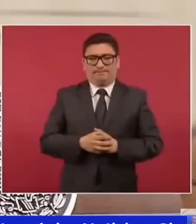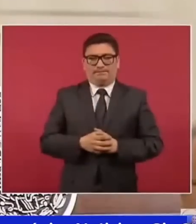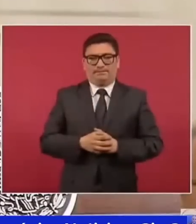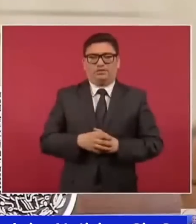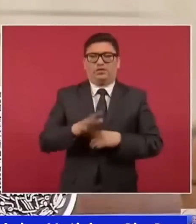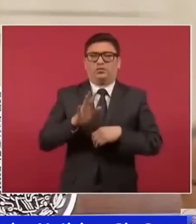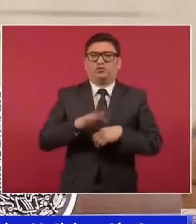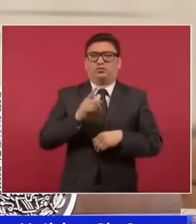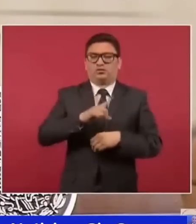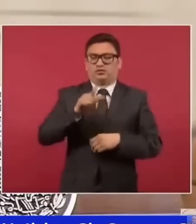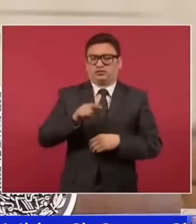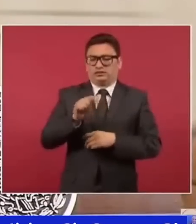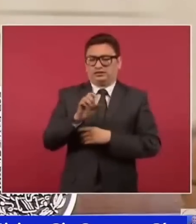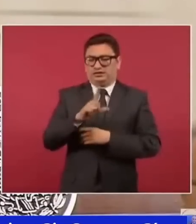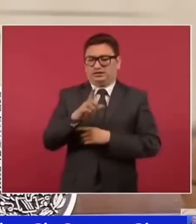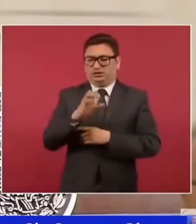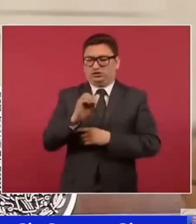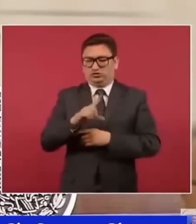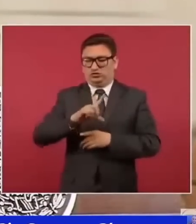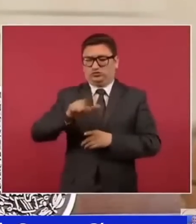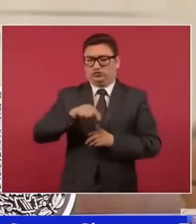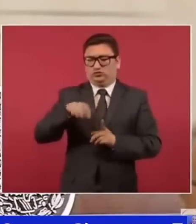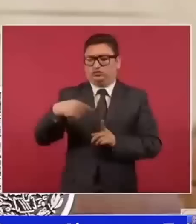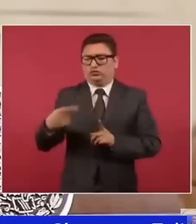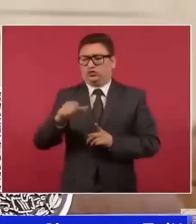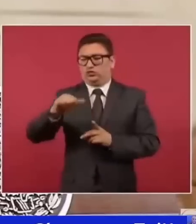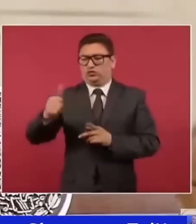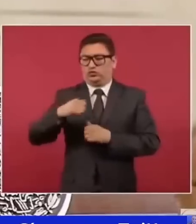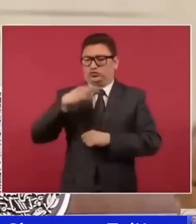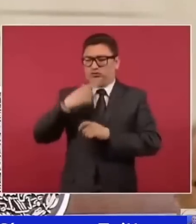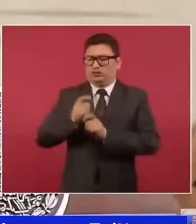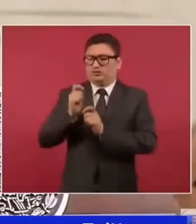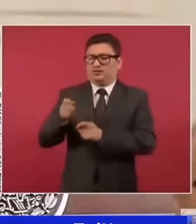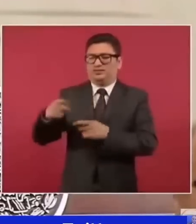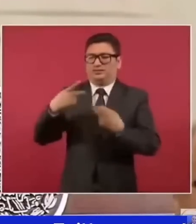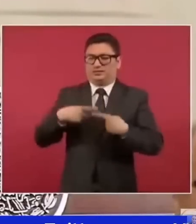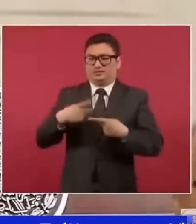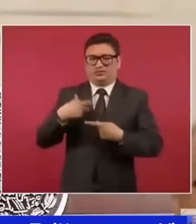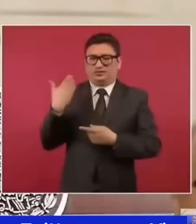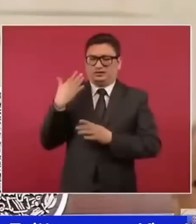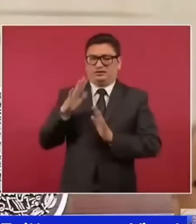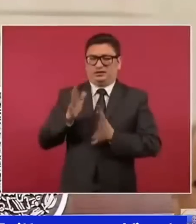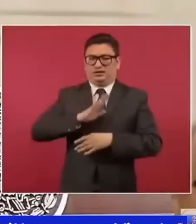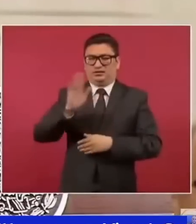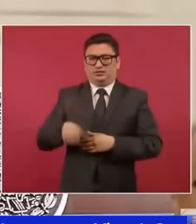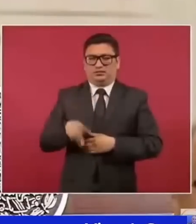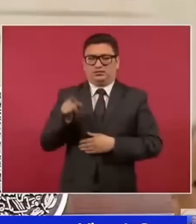Porque después de Tello estuvo también el finado,